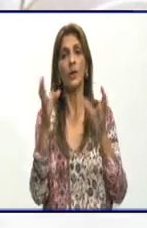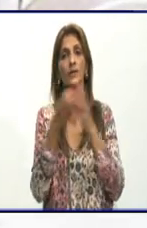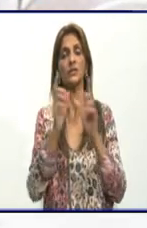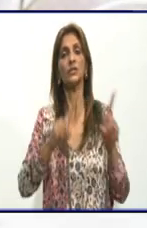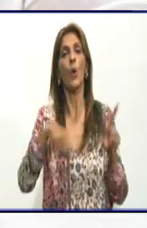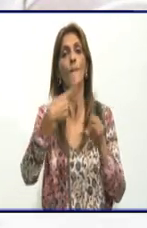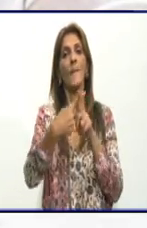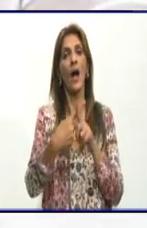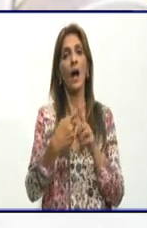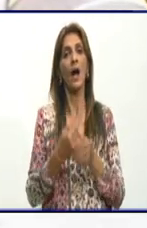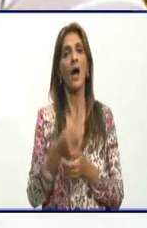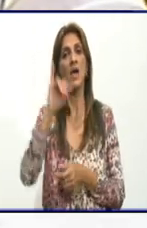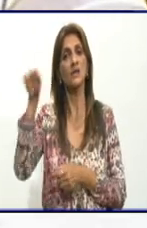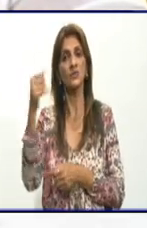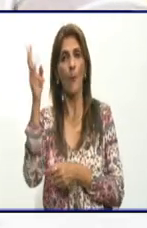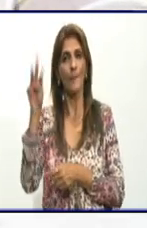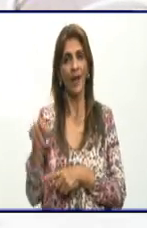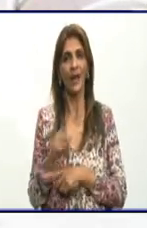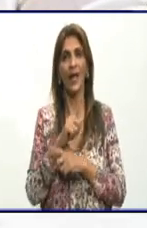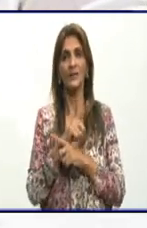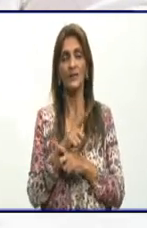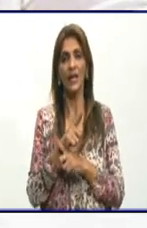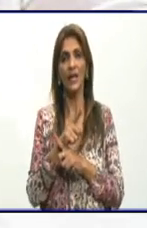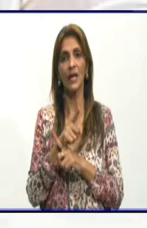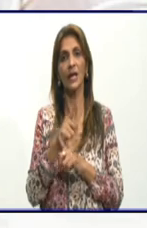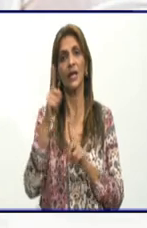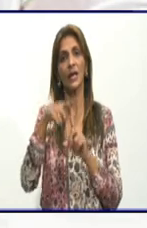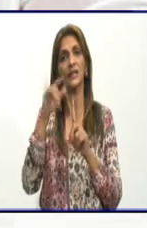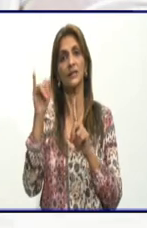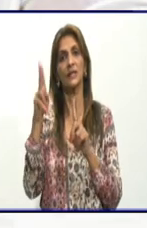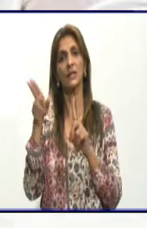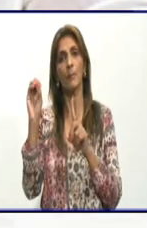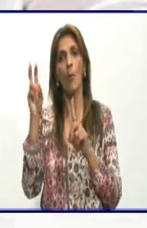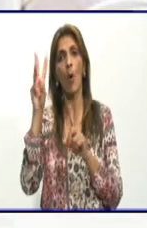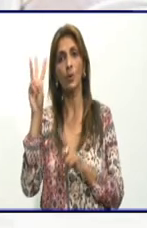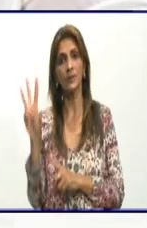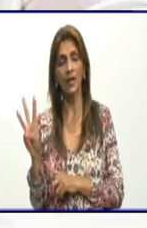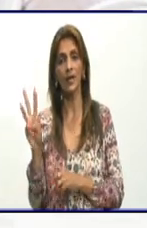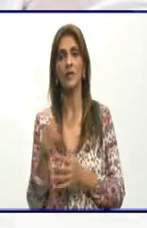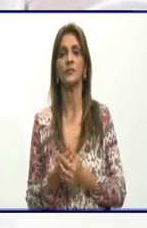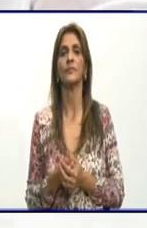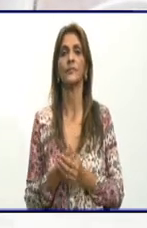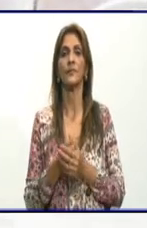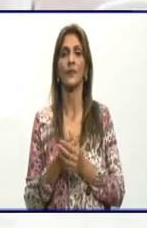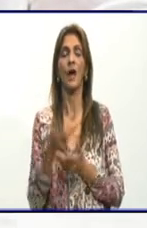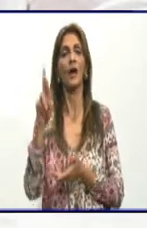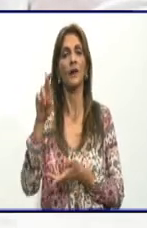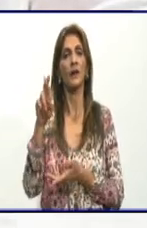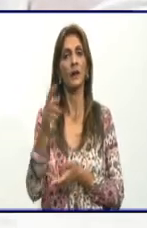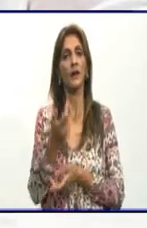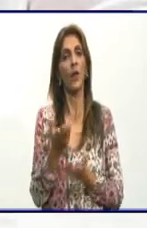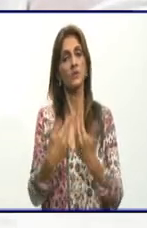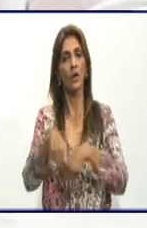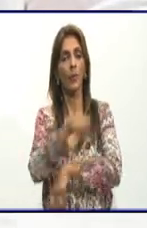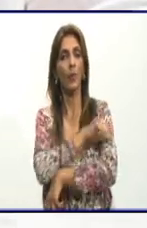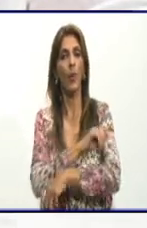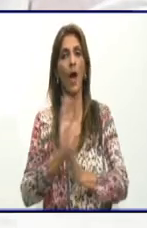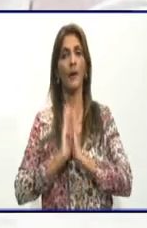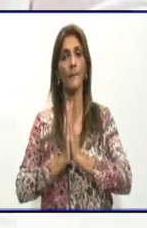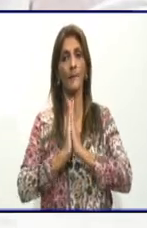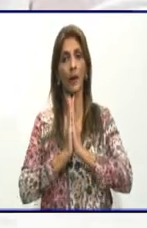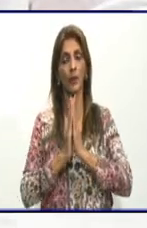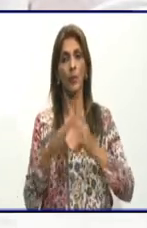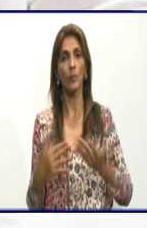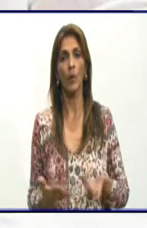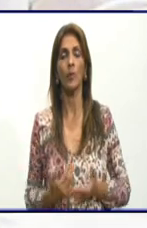es el tipo 3, específicamente en Pedro Pompa y en René Vallejo también, que es el área